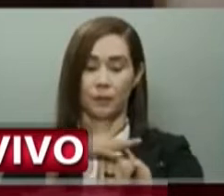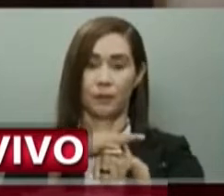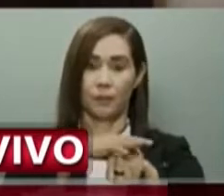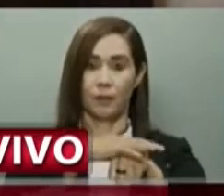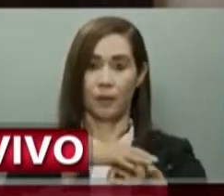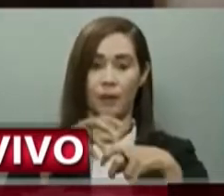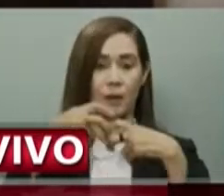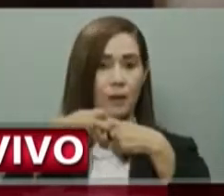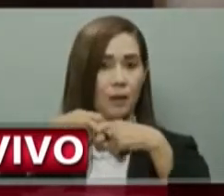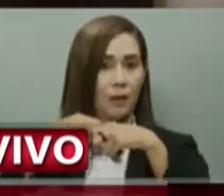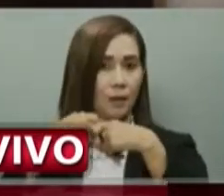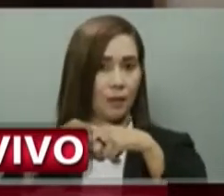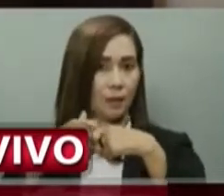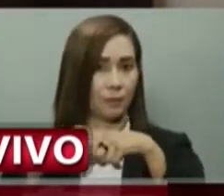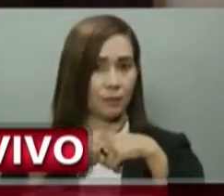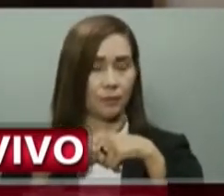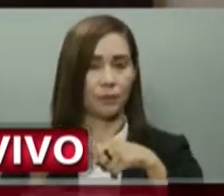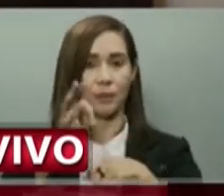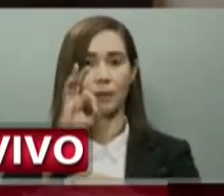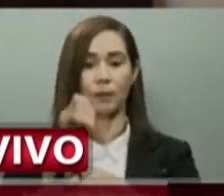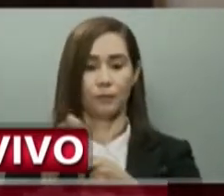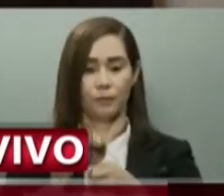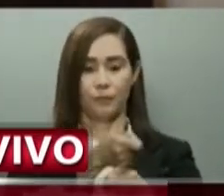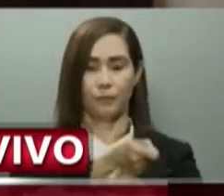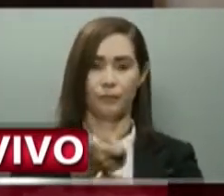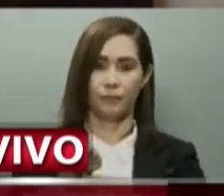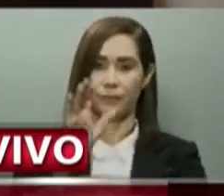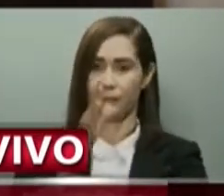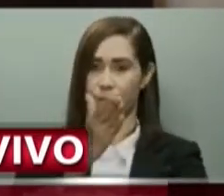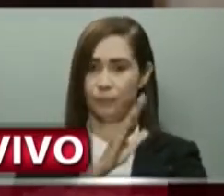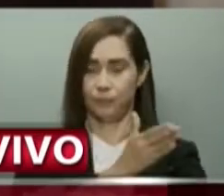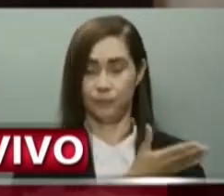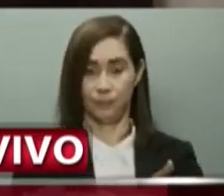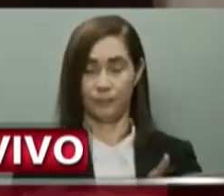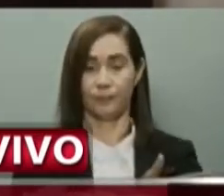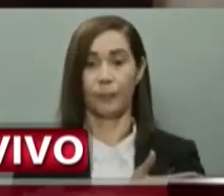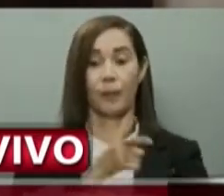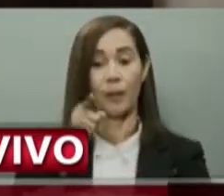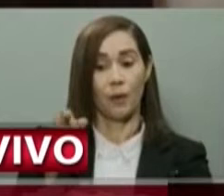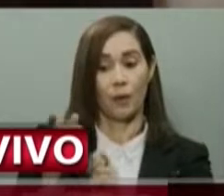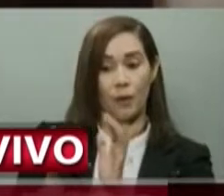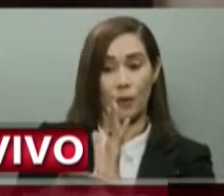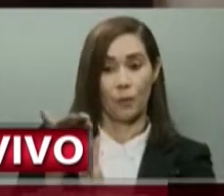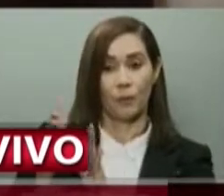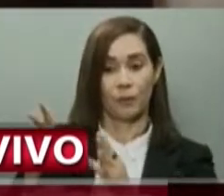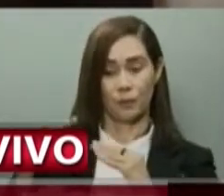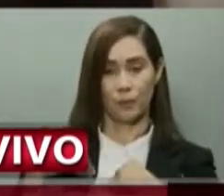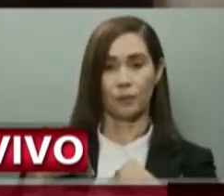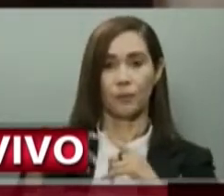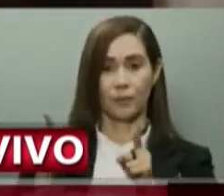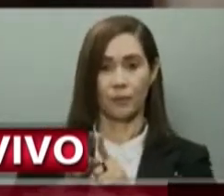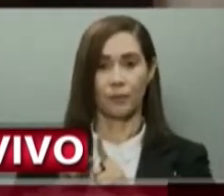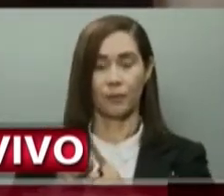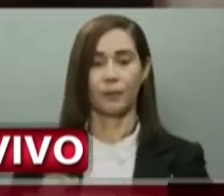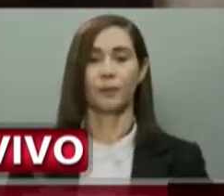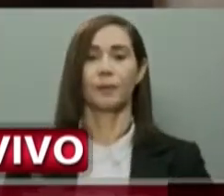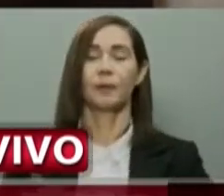las industrias de fertilizantes, que incluso de este aumento ellos han asumido también